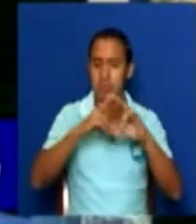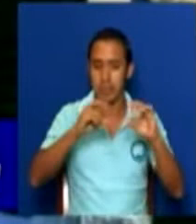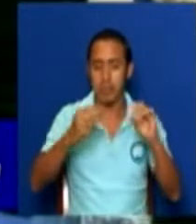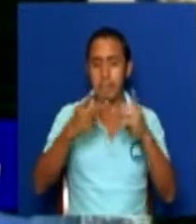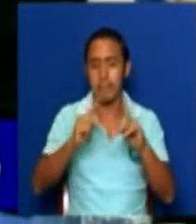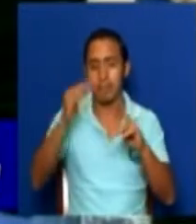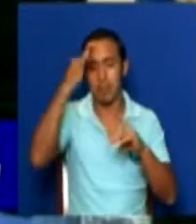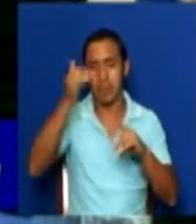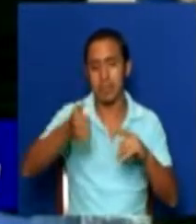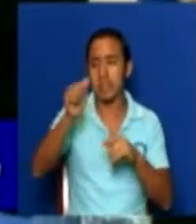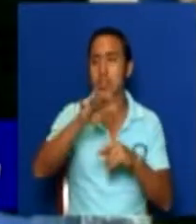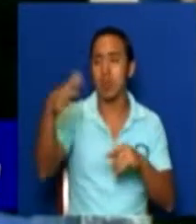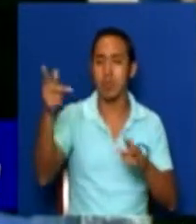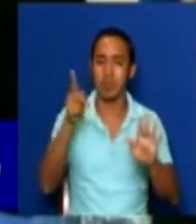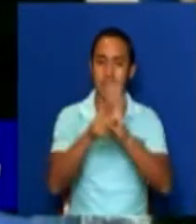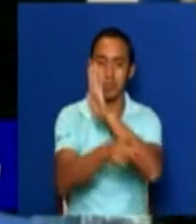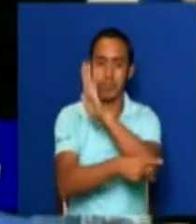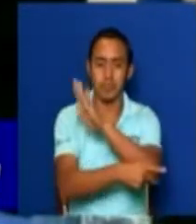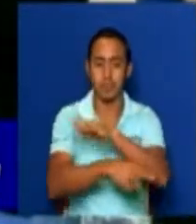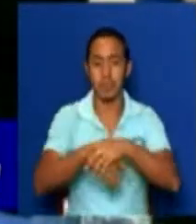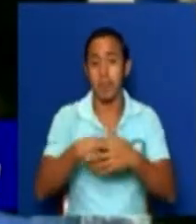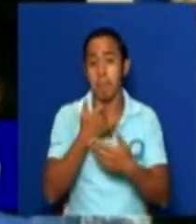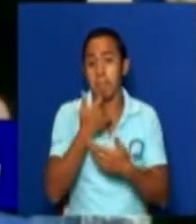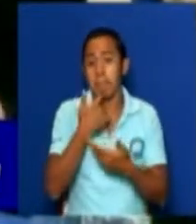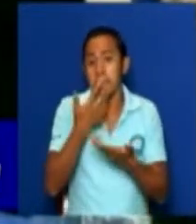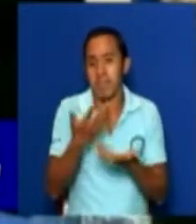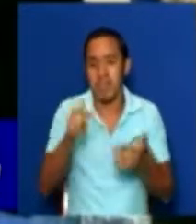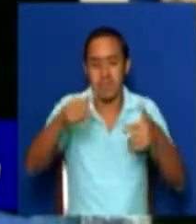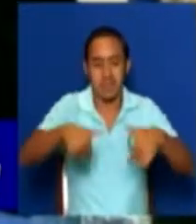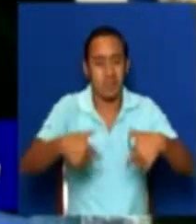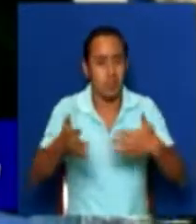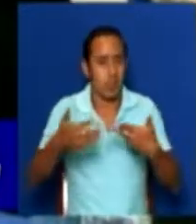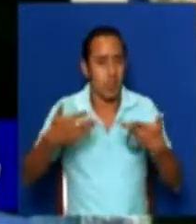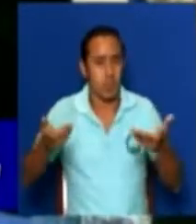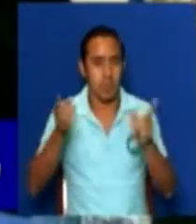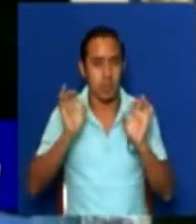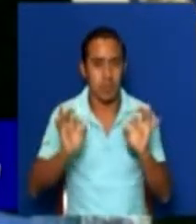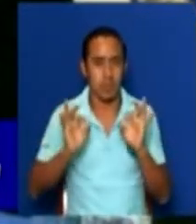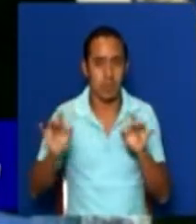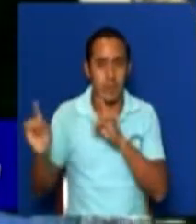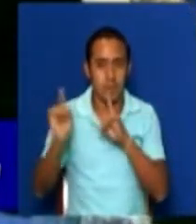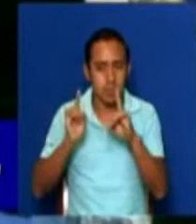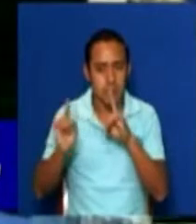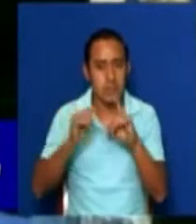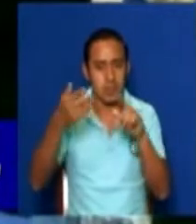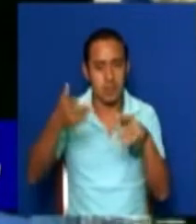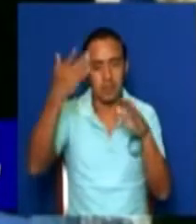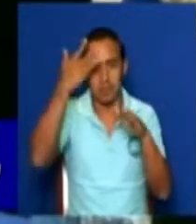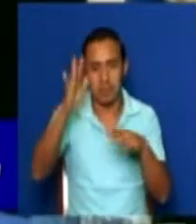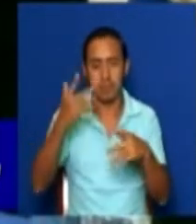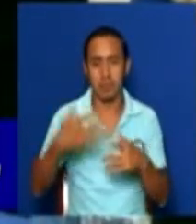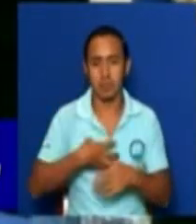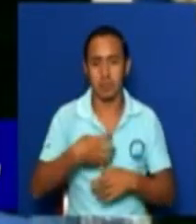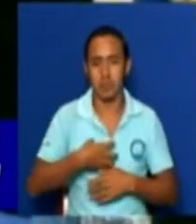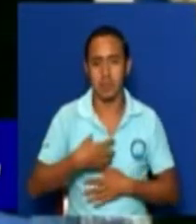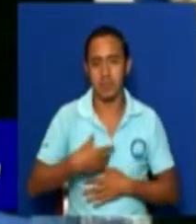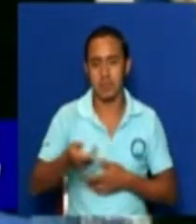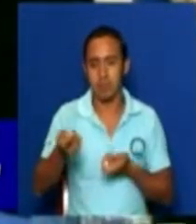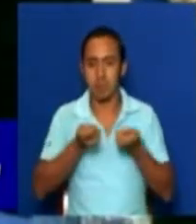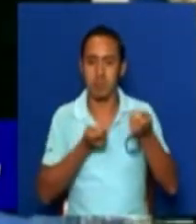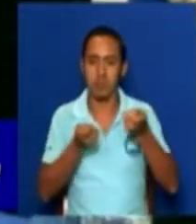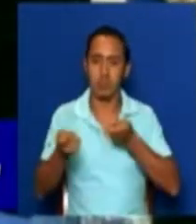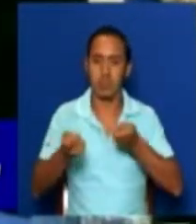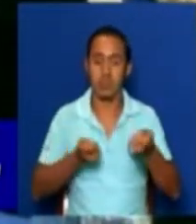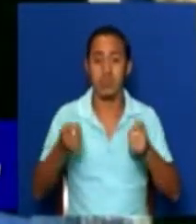nicaragüense, el gerente es de fuera porque no tenemos aquí las competencias todavía necesarias para gerenciar un hotel de